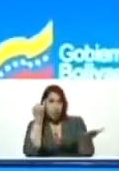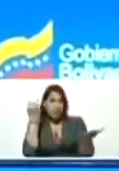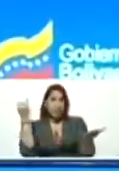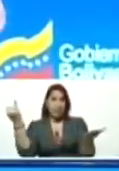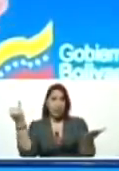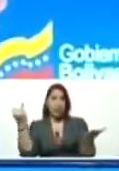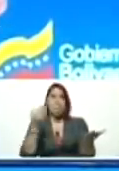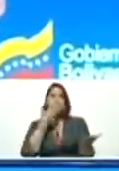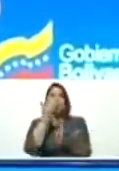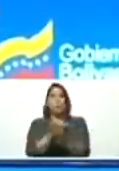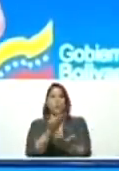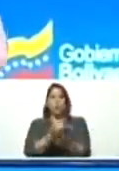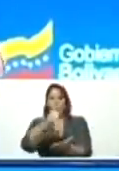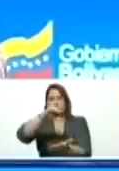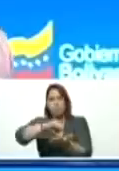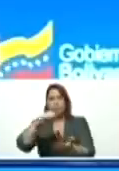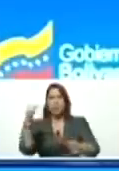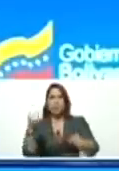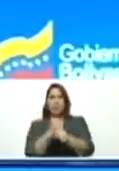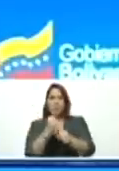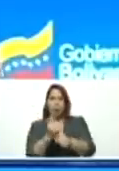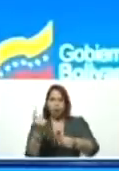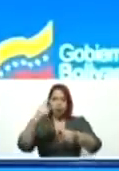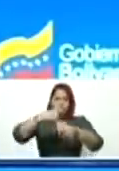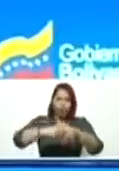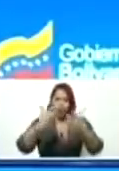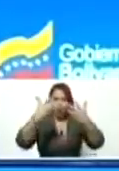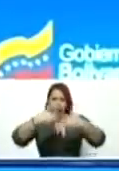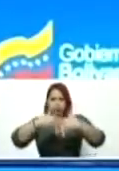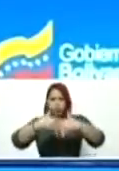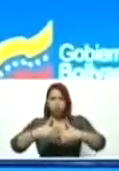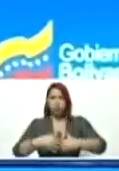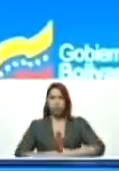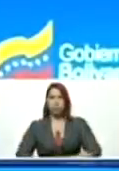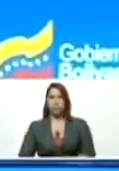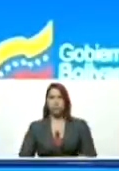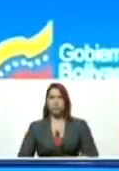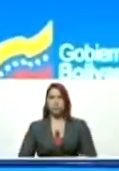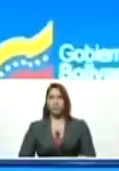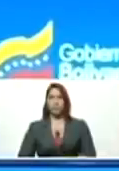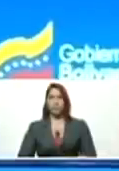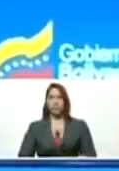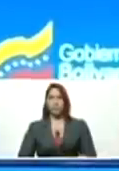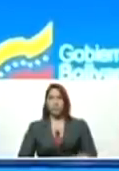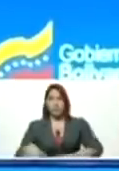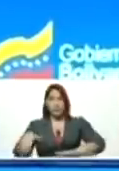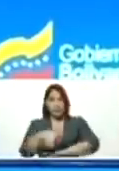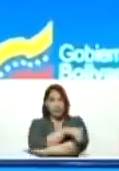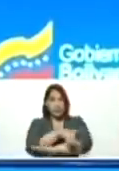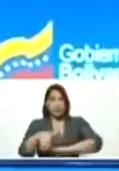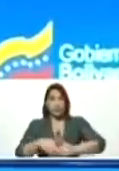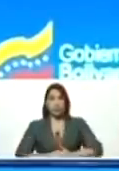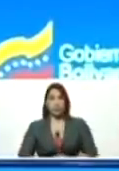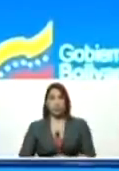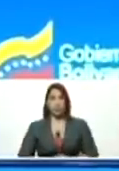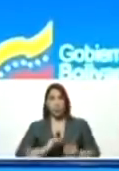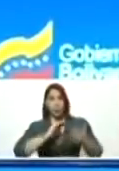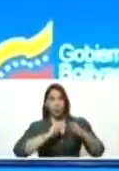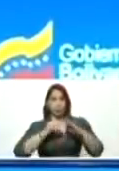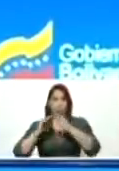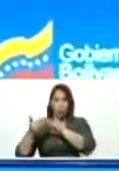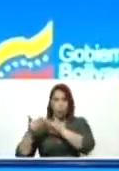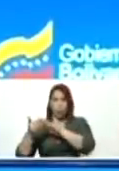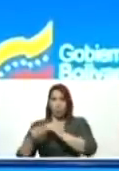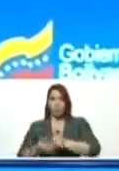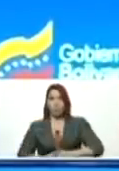en los centros de trabajo en la fábrica en las calles en las comunas